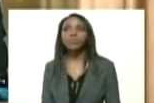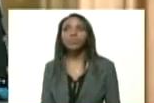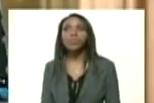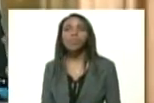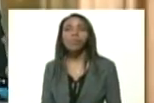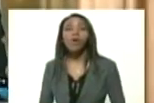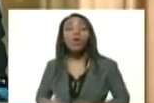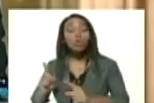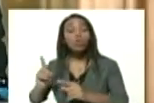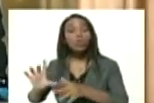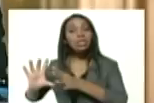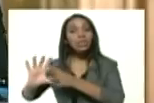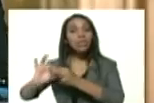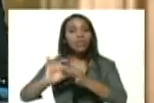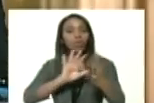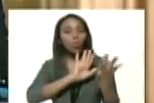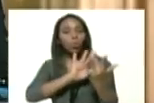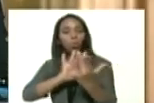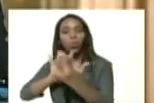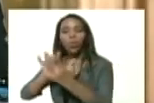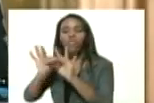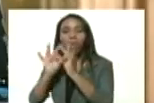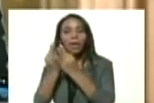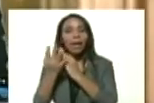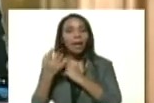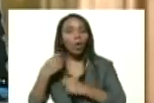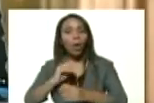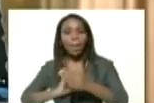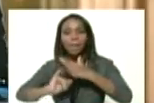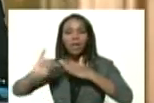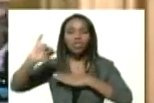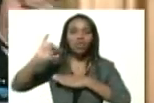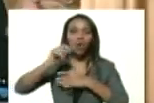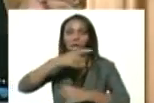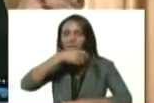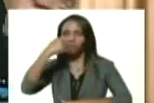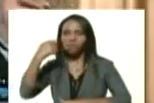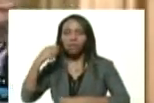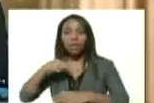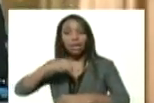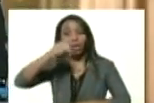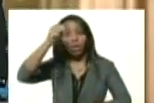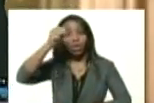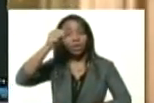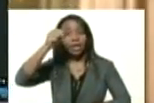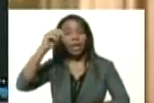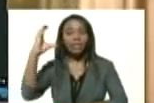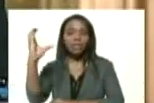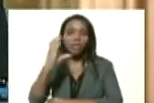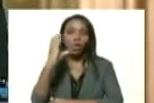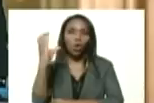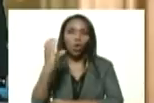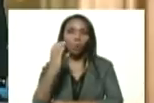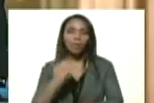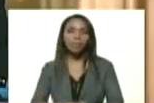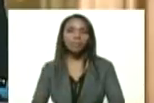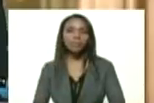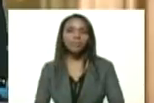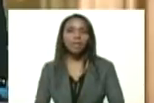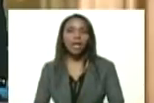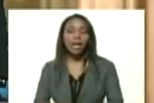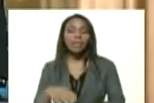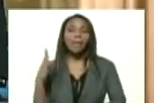por sus relaciones familiares con el mayor narcotraficante del norte de colombia de